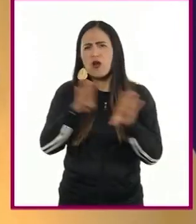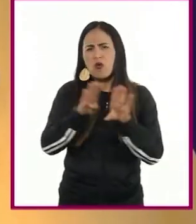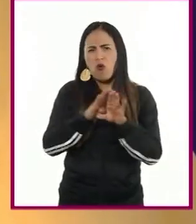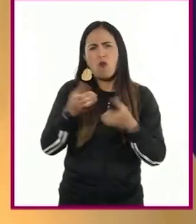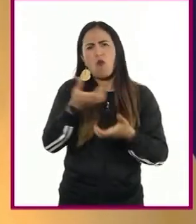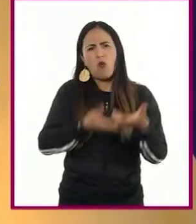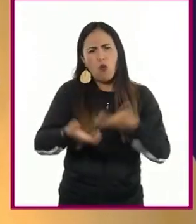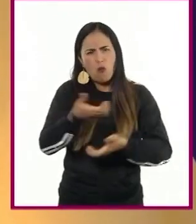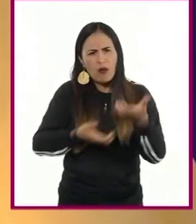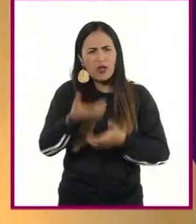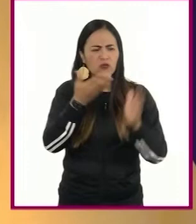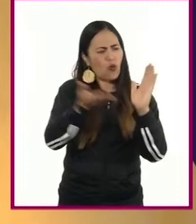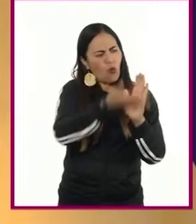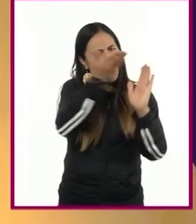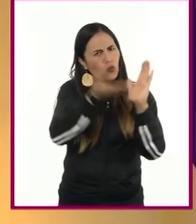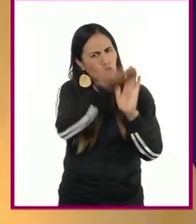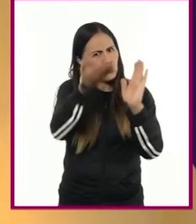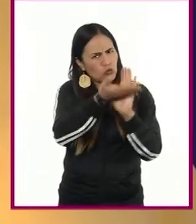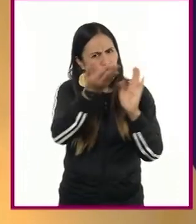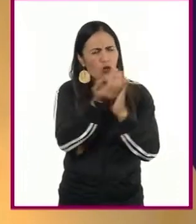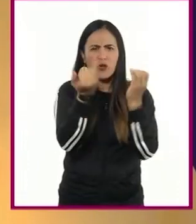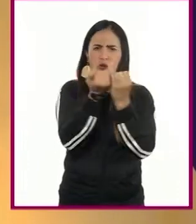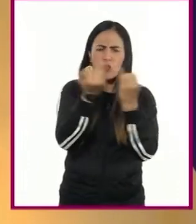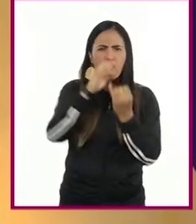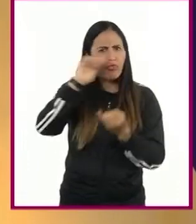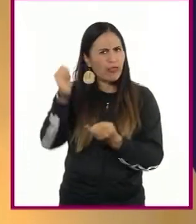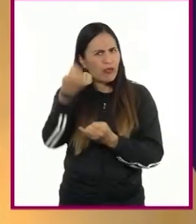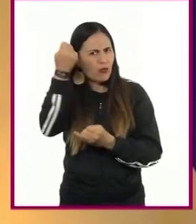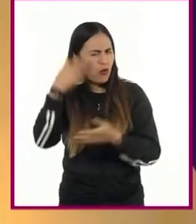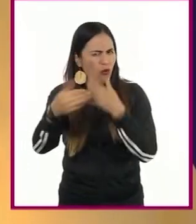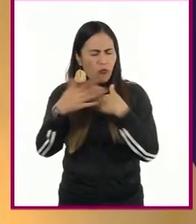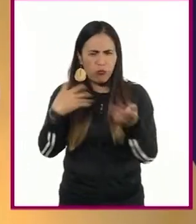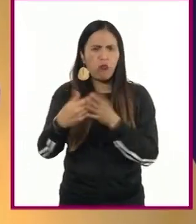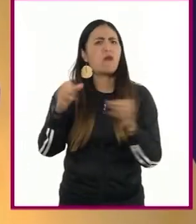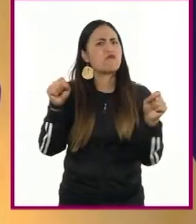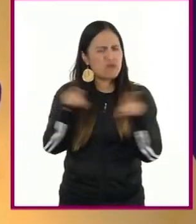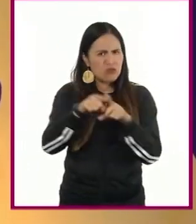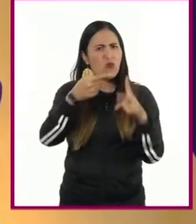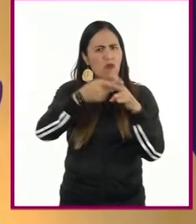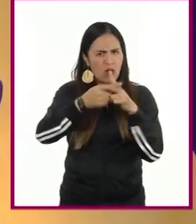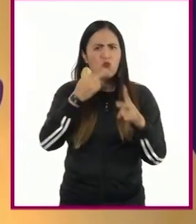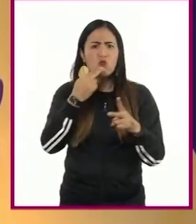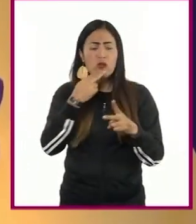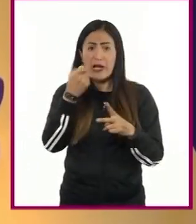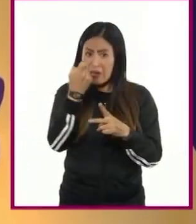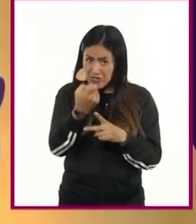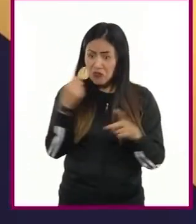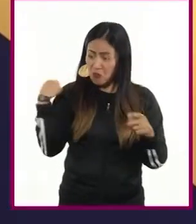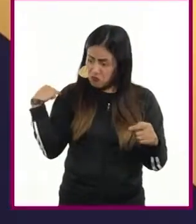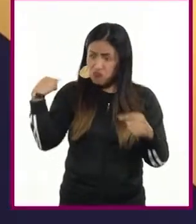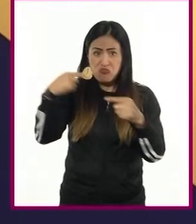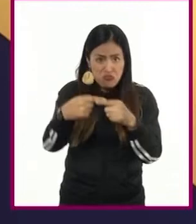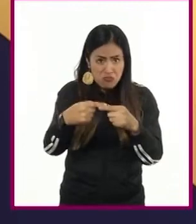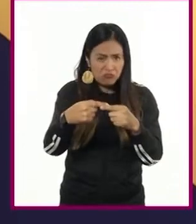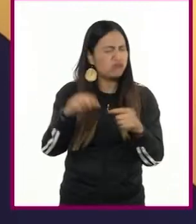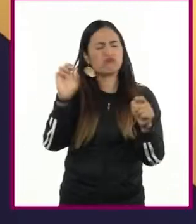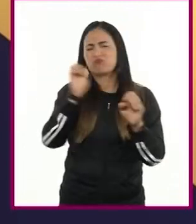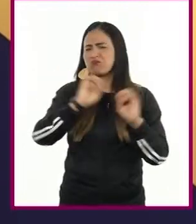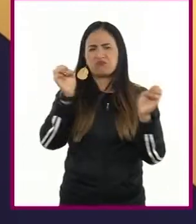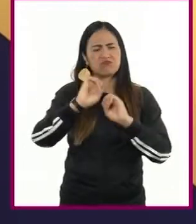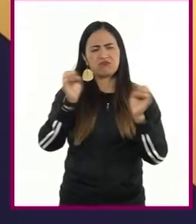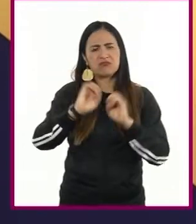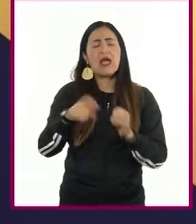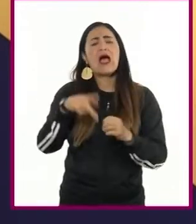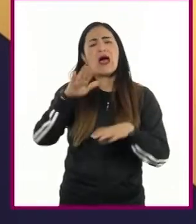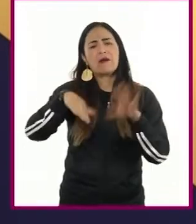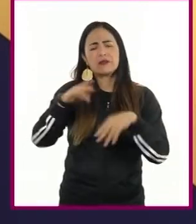las construcciones y hasta en la tecnología más avanzada. Pero esto no siempre fue así. Existieron grandes